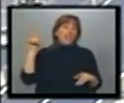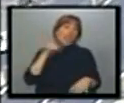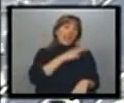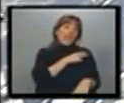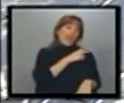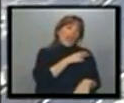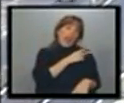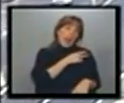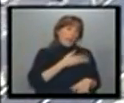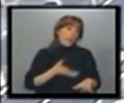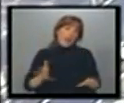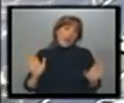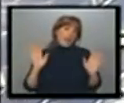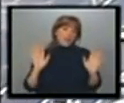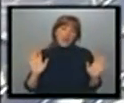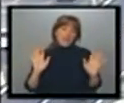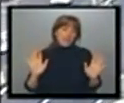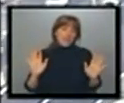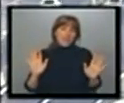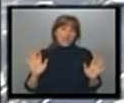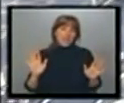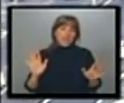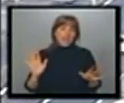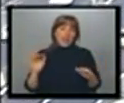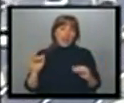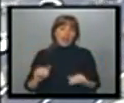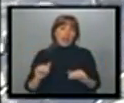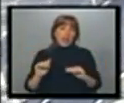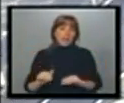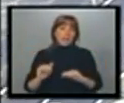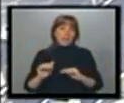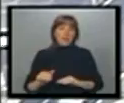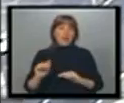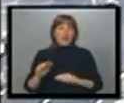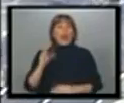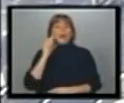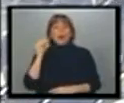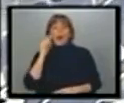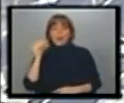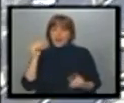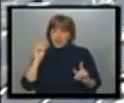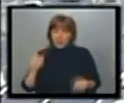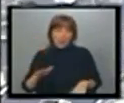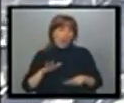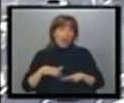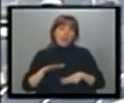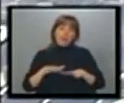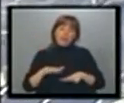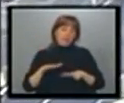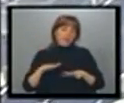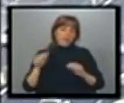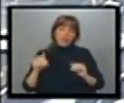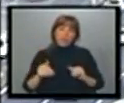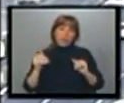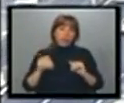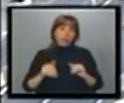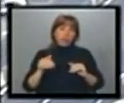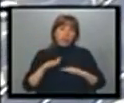transitás siempre por ahí, como así también en la Panamericana, siempre está demorado. Mucha gente toma esa autopista, sobre todo entre